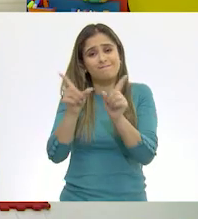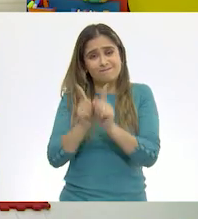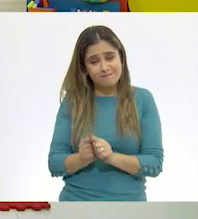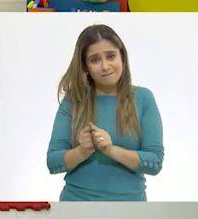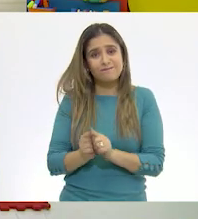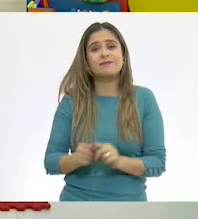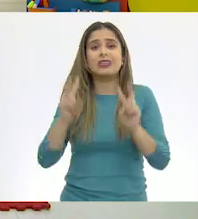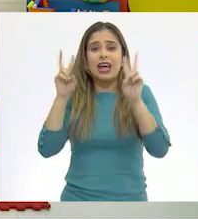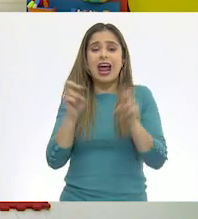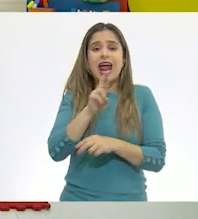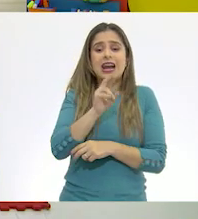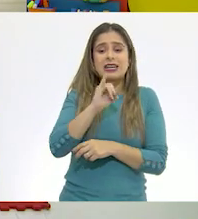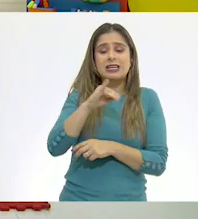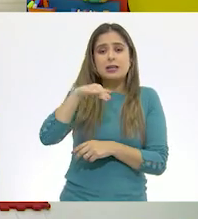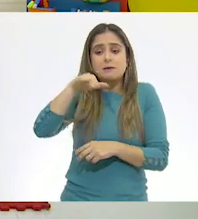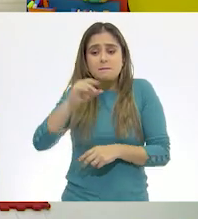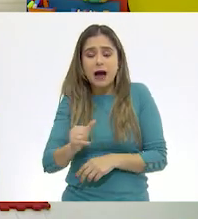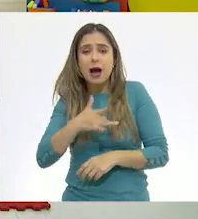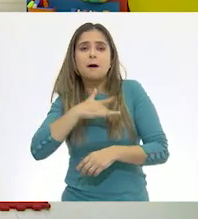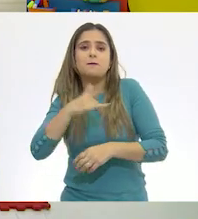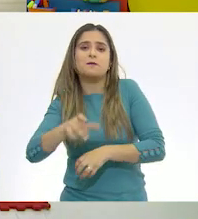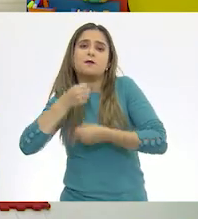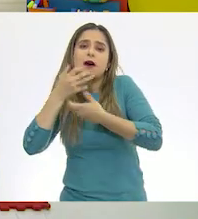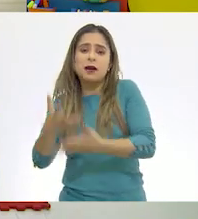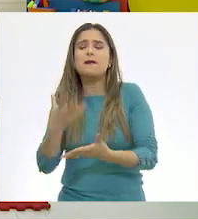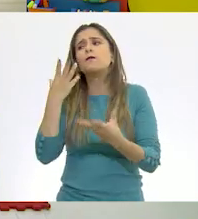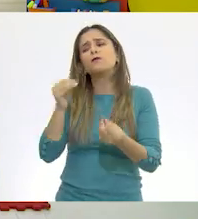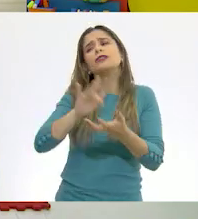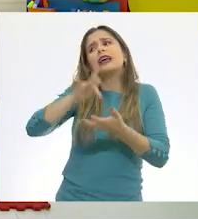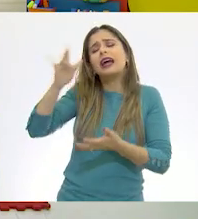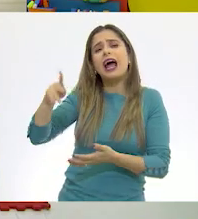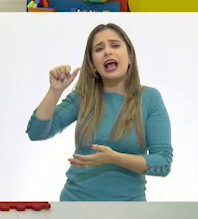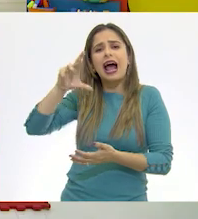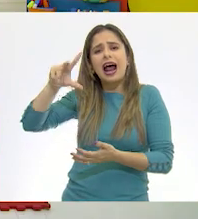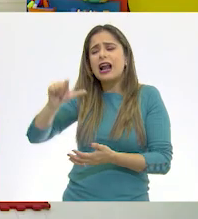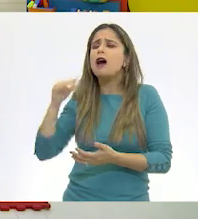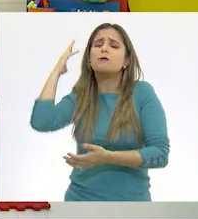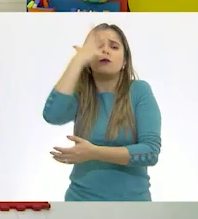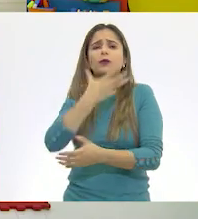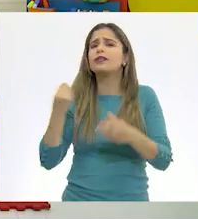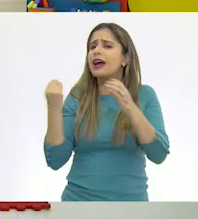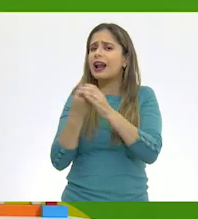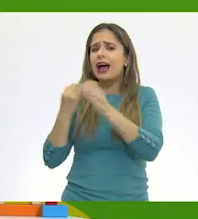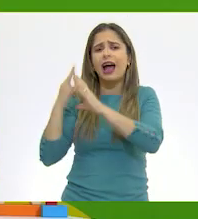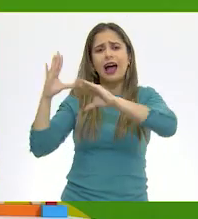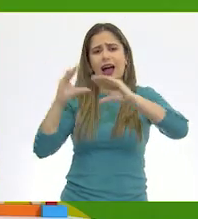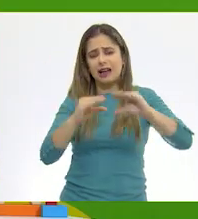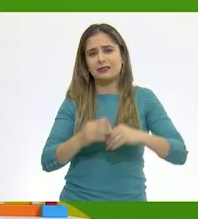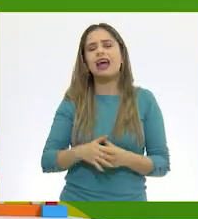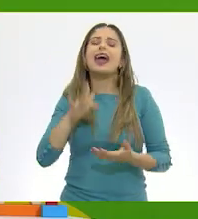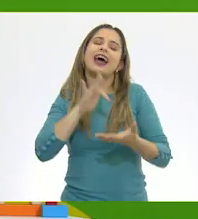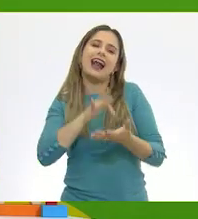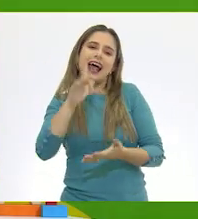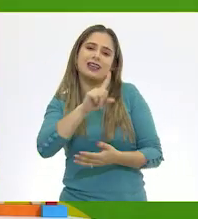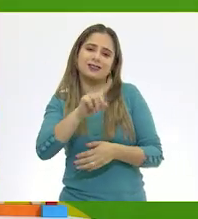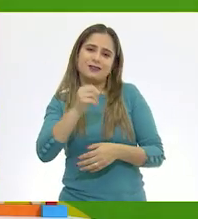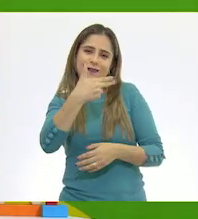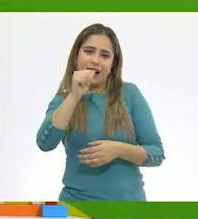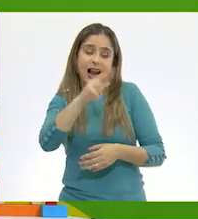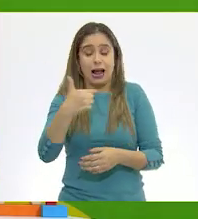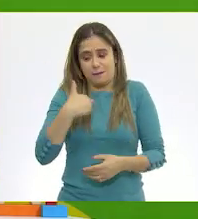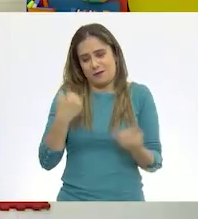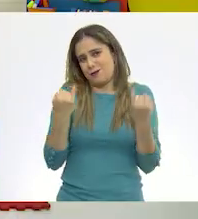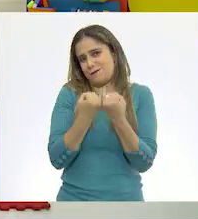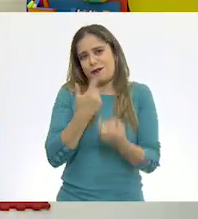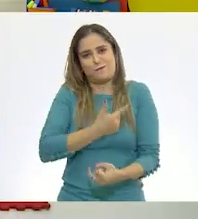con De Rimas y Poemas. Muchas gracias, Carla. Estuvo muy bonita la sesión de hoy. Gracias, Ojar. A mí también me gustó